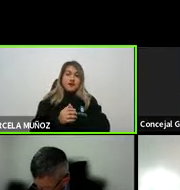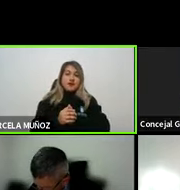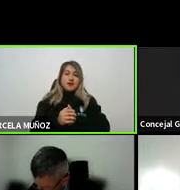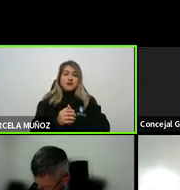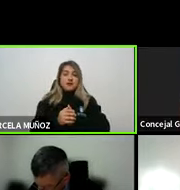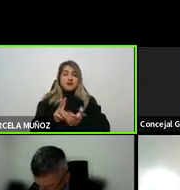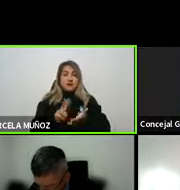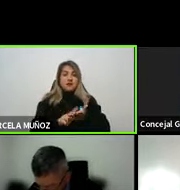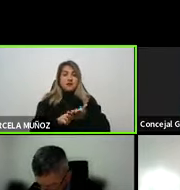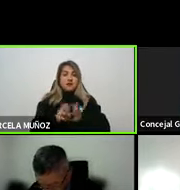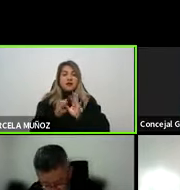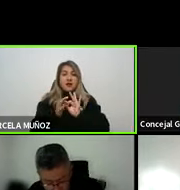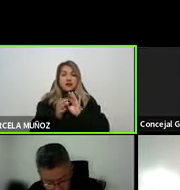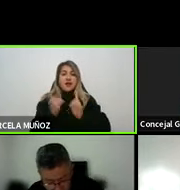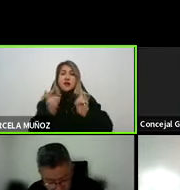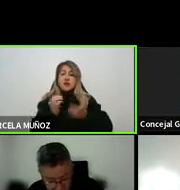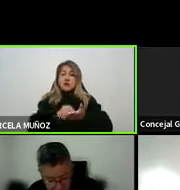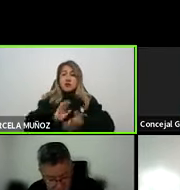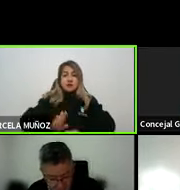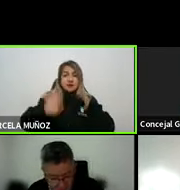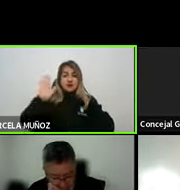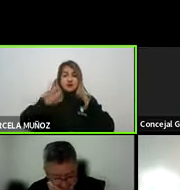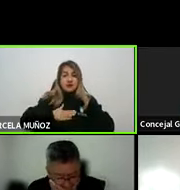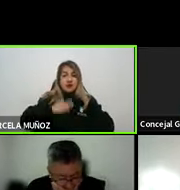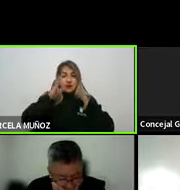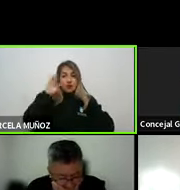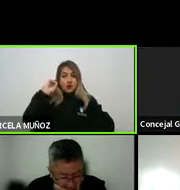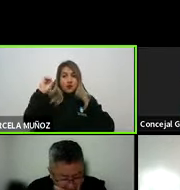tiempo. ¿Alguien más quiere tomar la palabra?